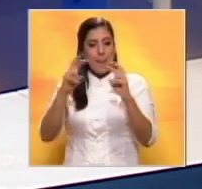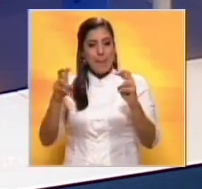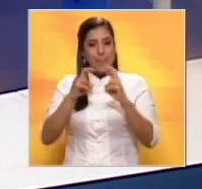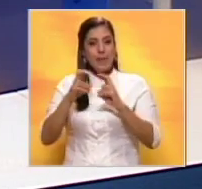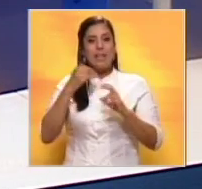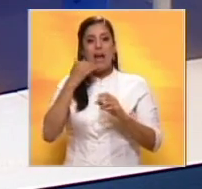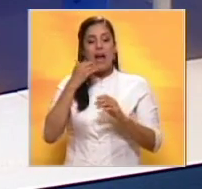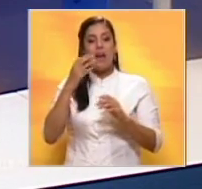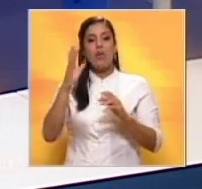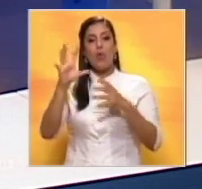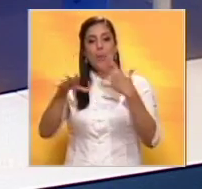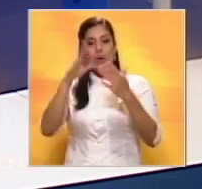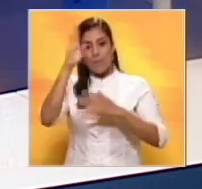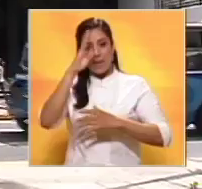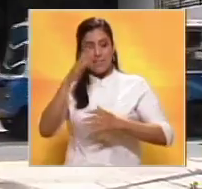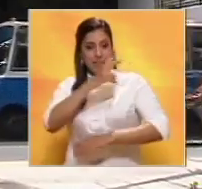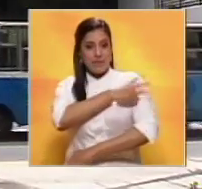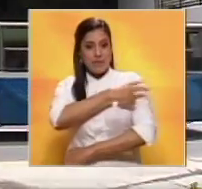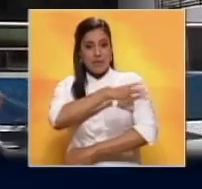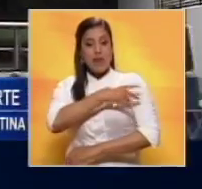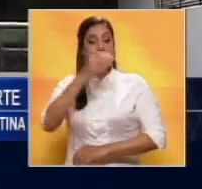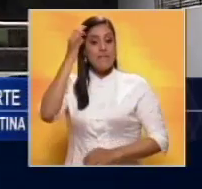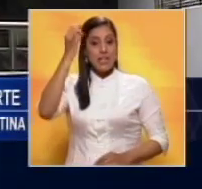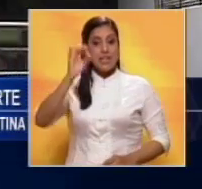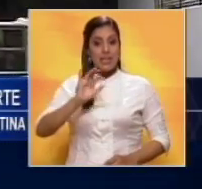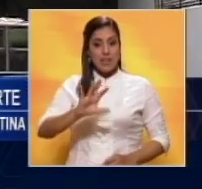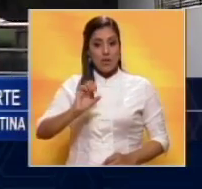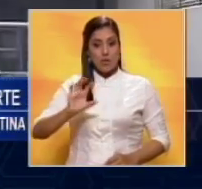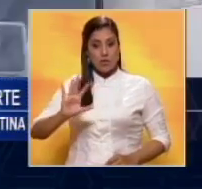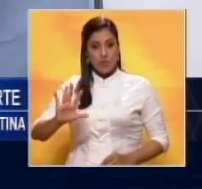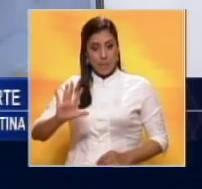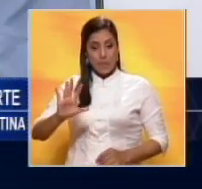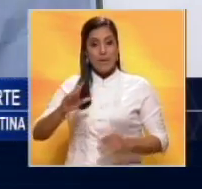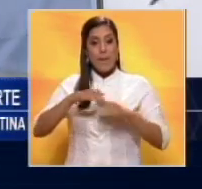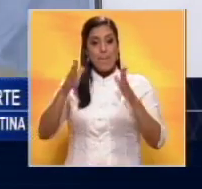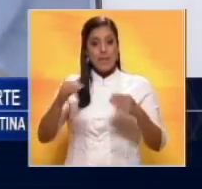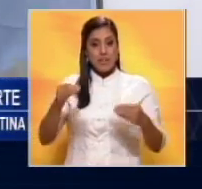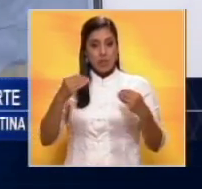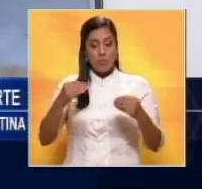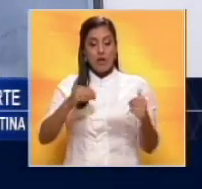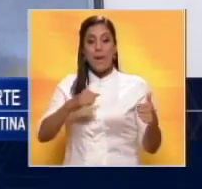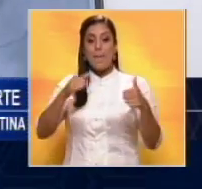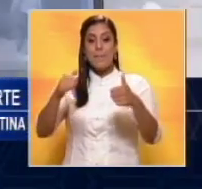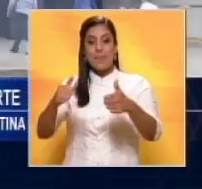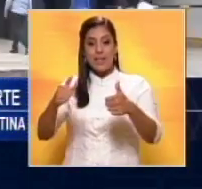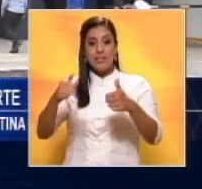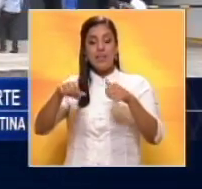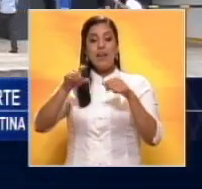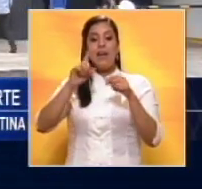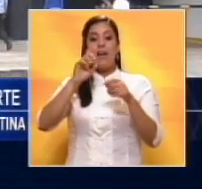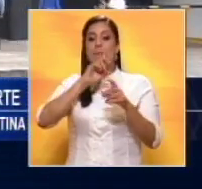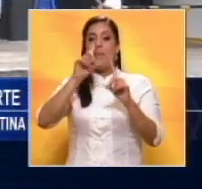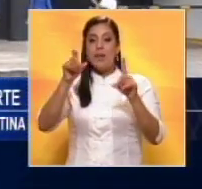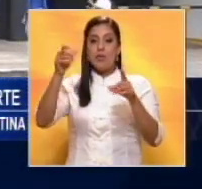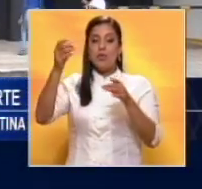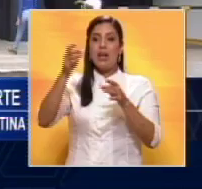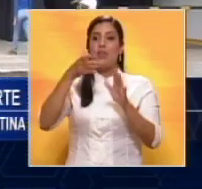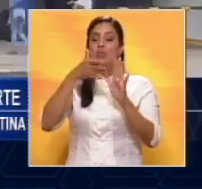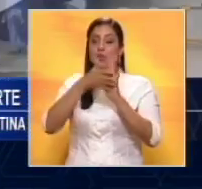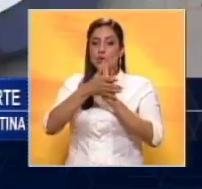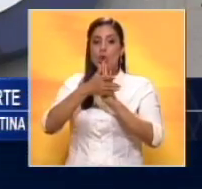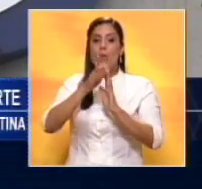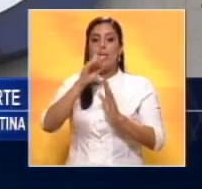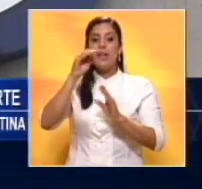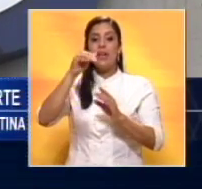investigaciones al caso Odebrecht en Venezuela. La fiscal 55 nacional del Ministerio Público, Pedro Lupera, inició las primeras citaciones relacionadas